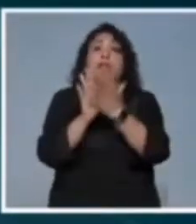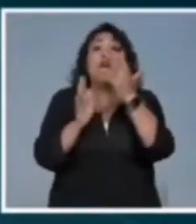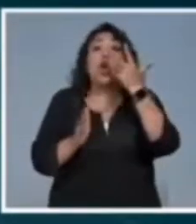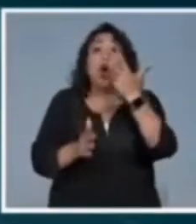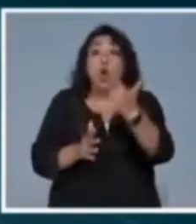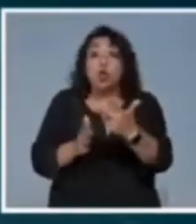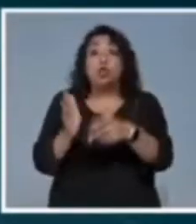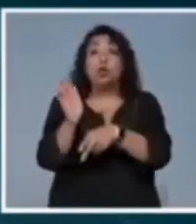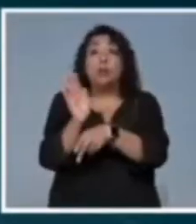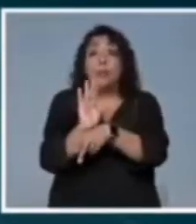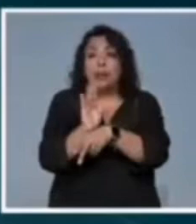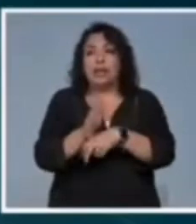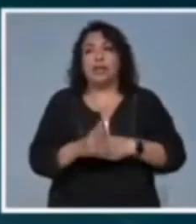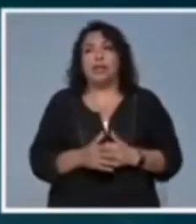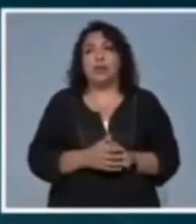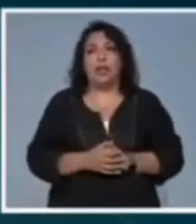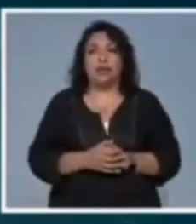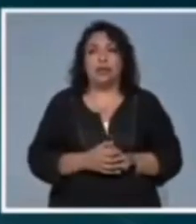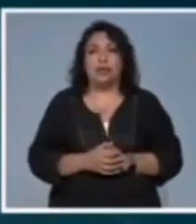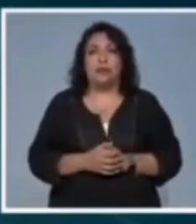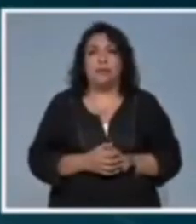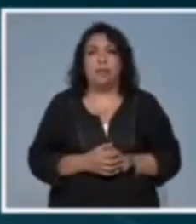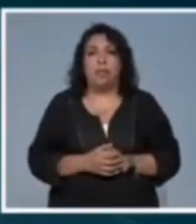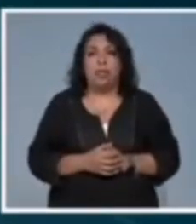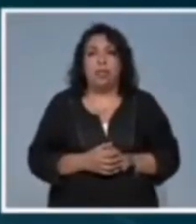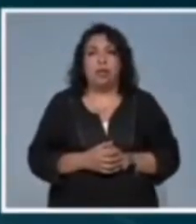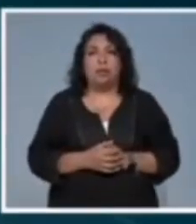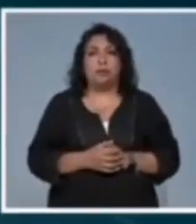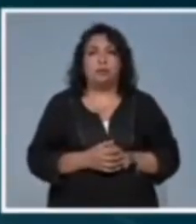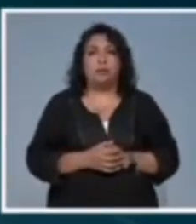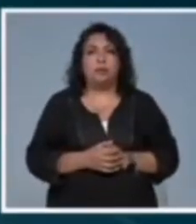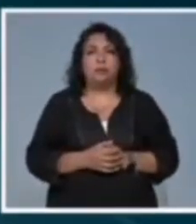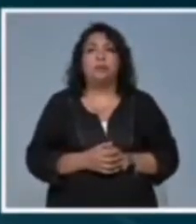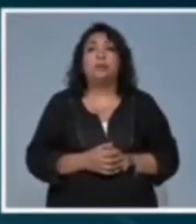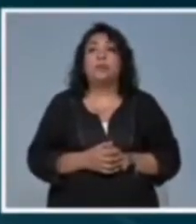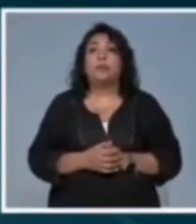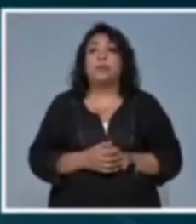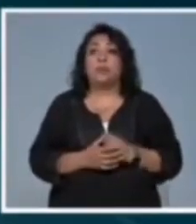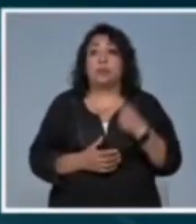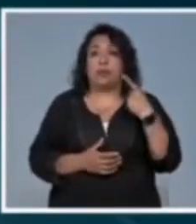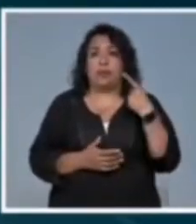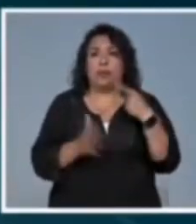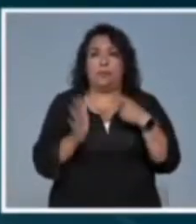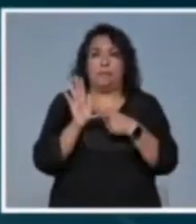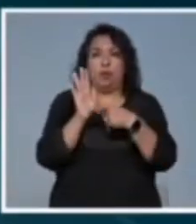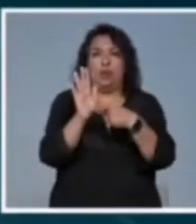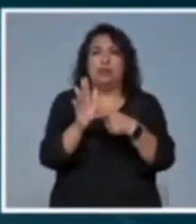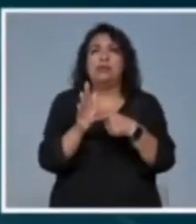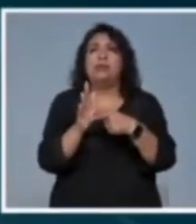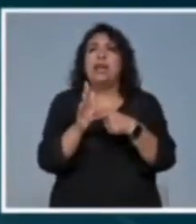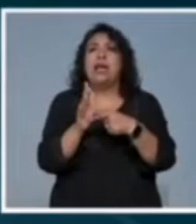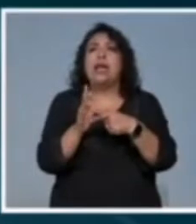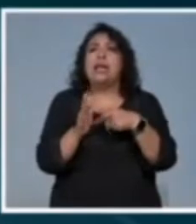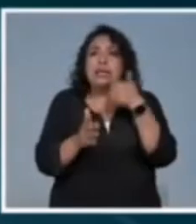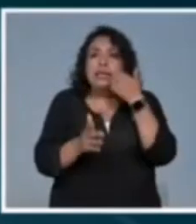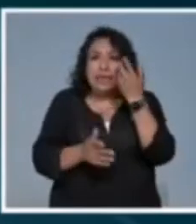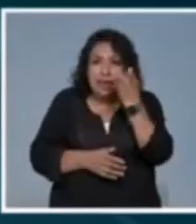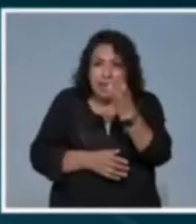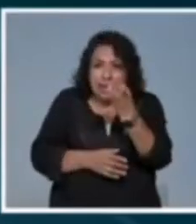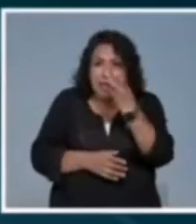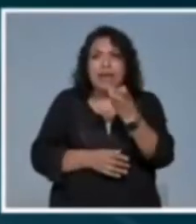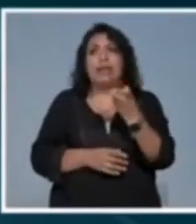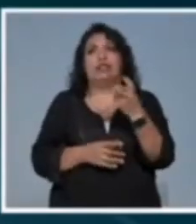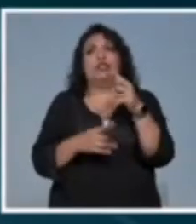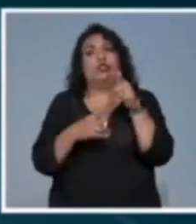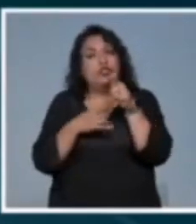8 realizaciones. Busco por el mundo quien pueda ayudarlo a recuperar su forma. Esta muestra nace con ese afán de